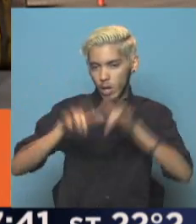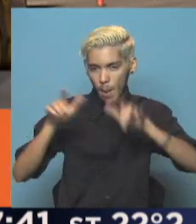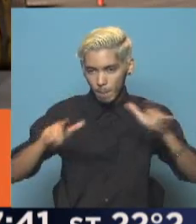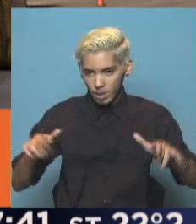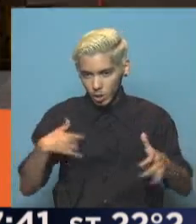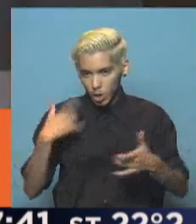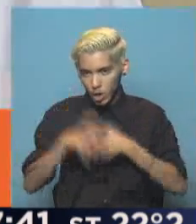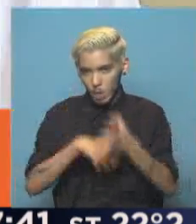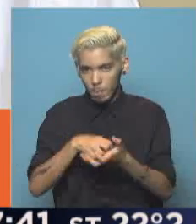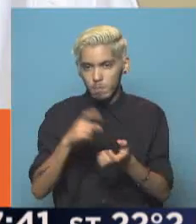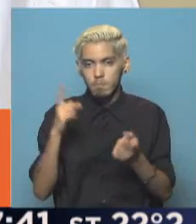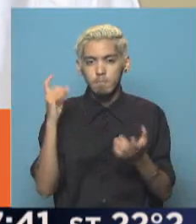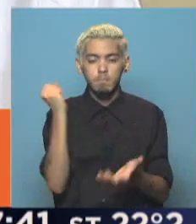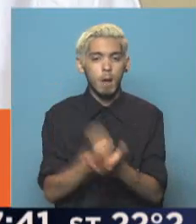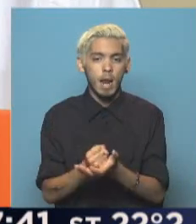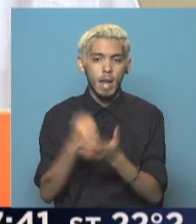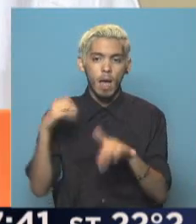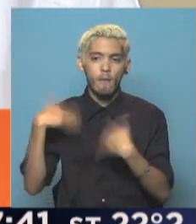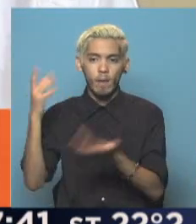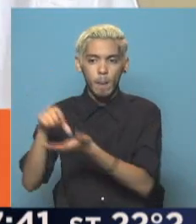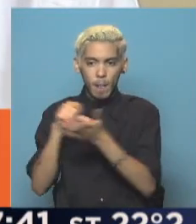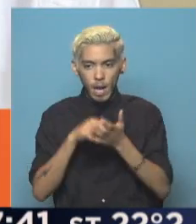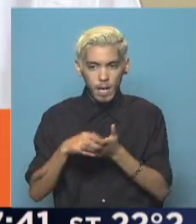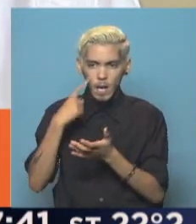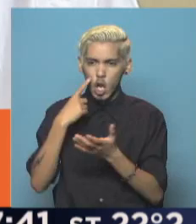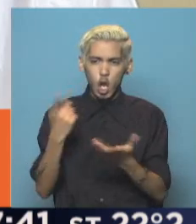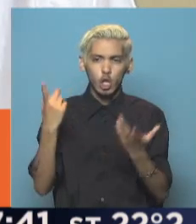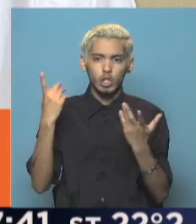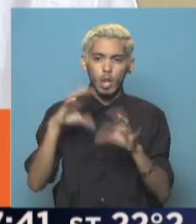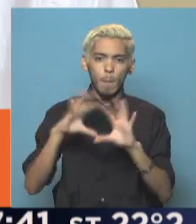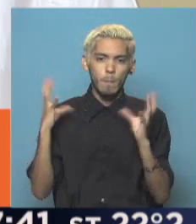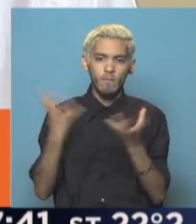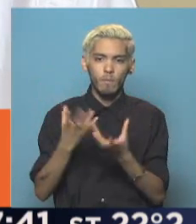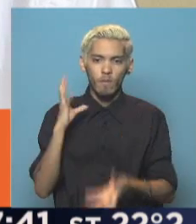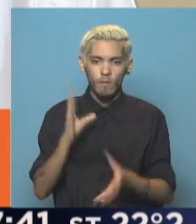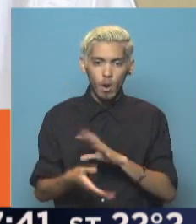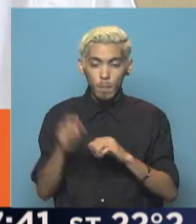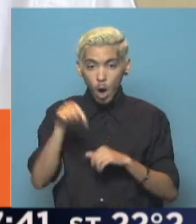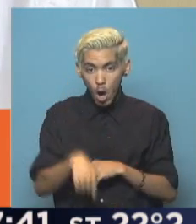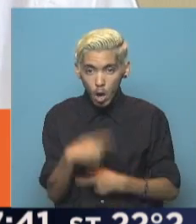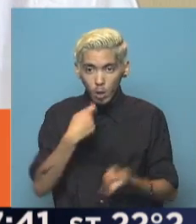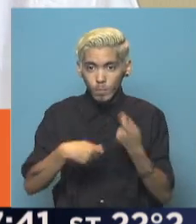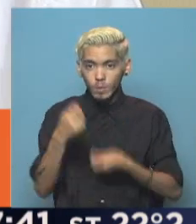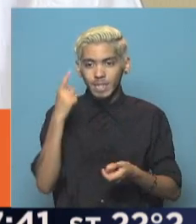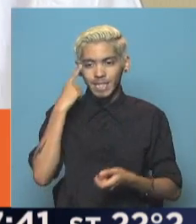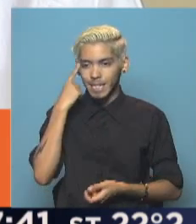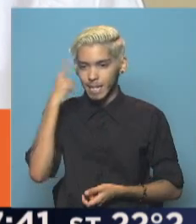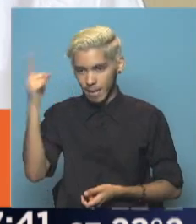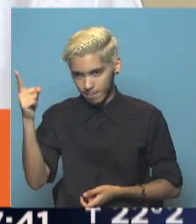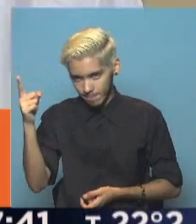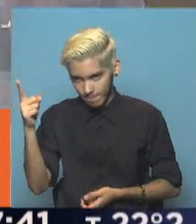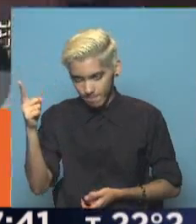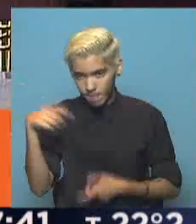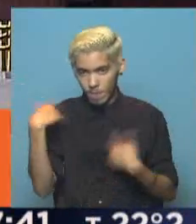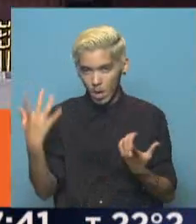marcas multinacionales y todas las marcas reconocidas mundialmente hoy se fabrican en China. O sea que